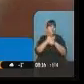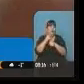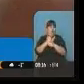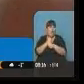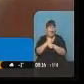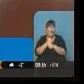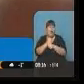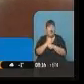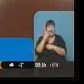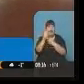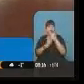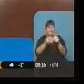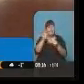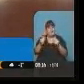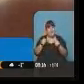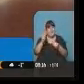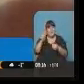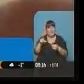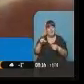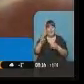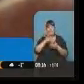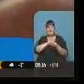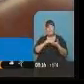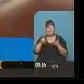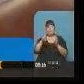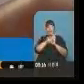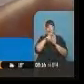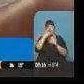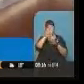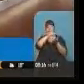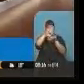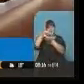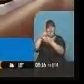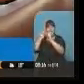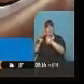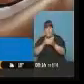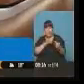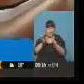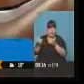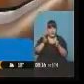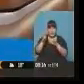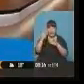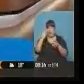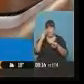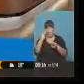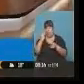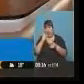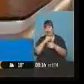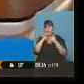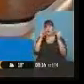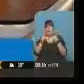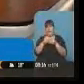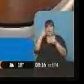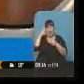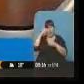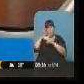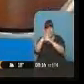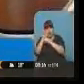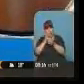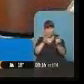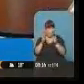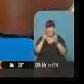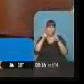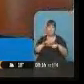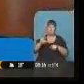con representantes de legislativo de los distintos países que a su vez cumplían las funciones de miembros del parlasur a